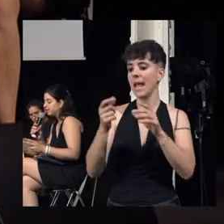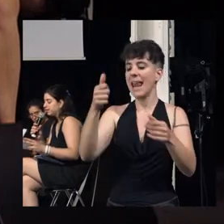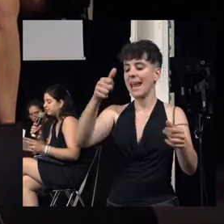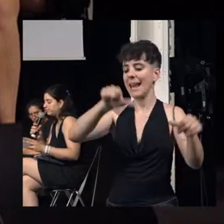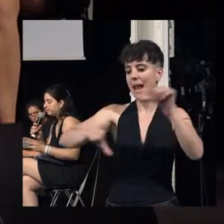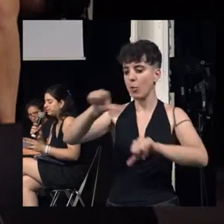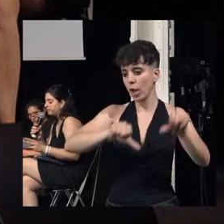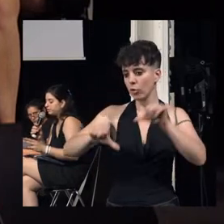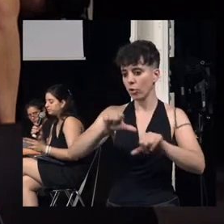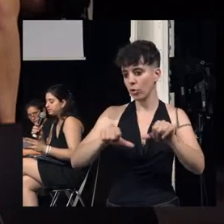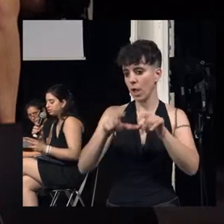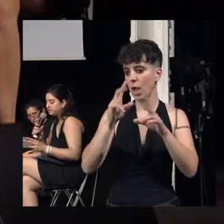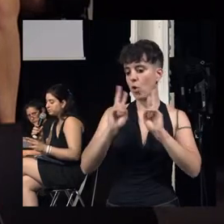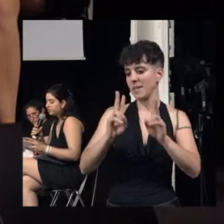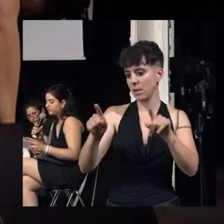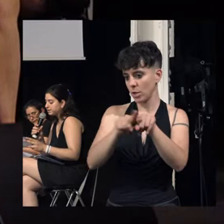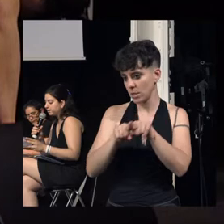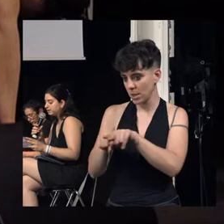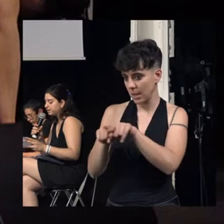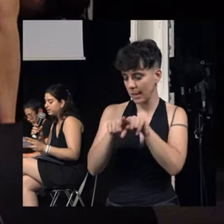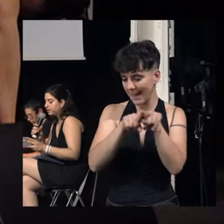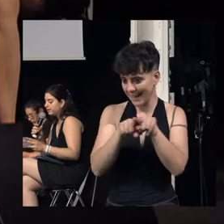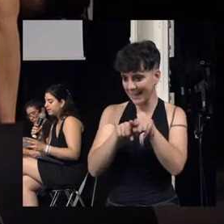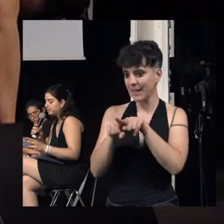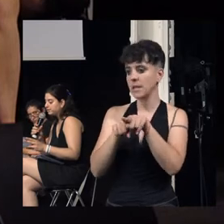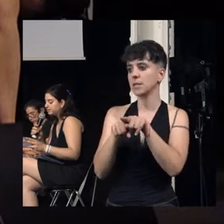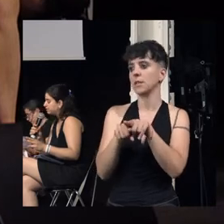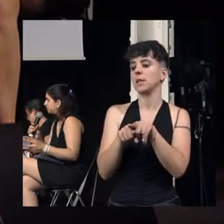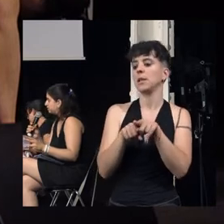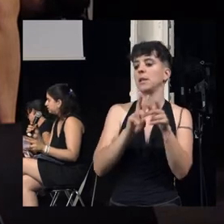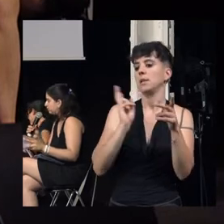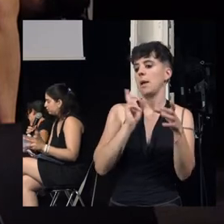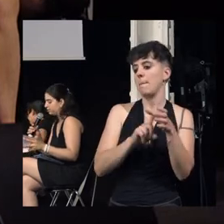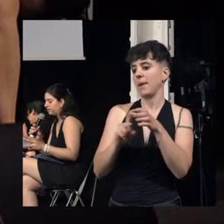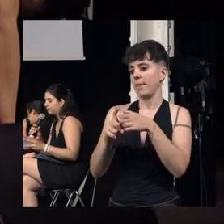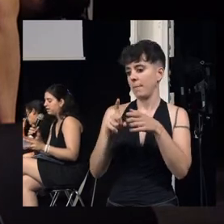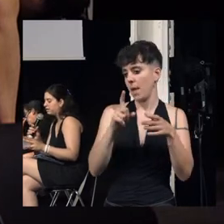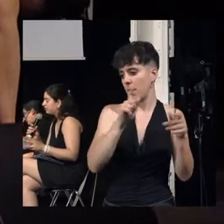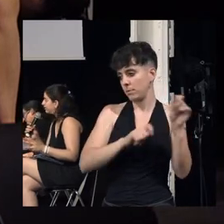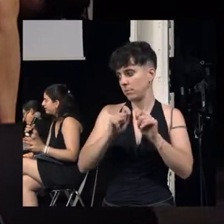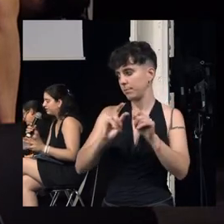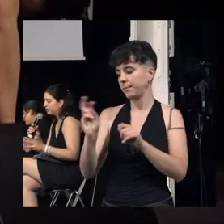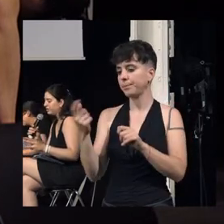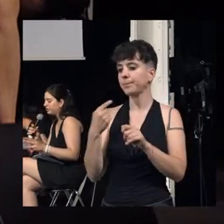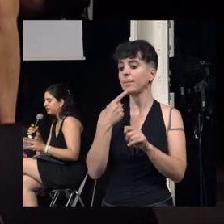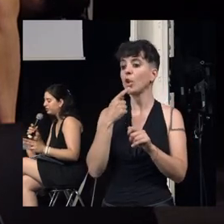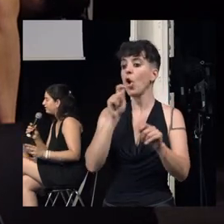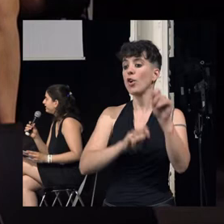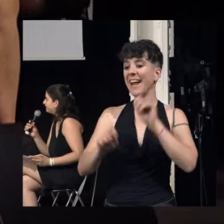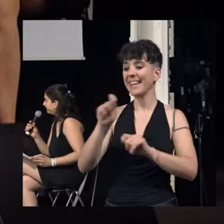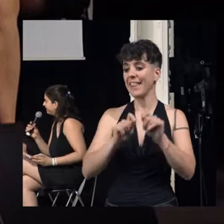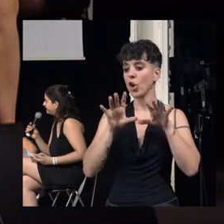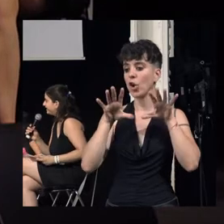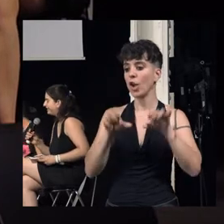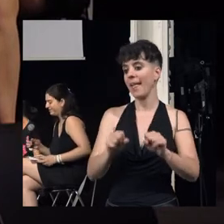Críticas, Verberipen, Roms y Romes por la Diversidad y de Kale Amenge, si lo pronuncio bien, Organización Decolonial